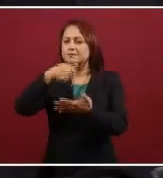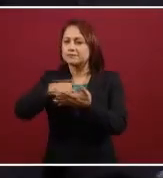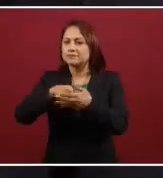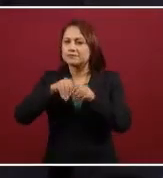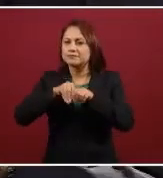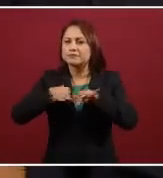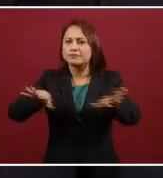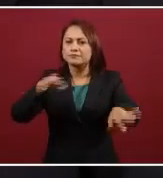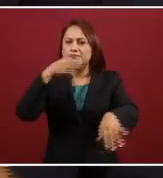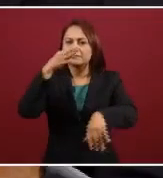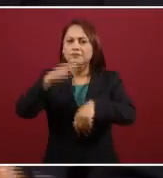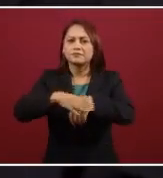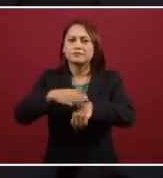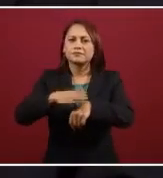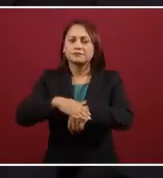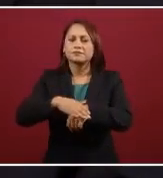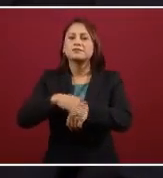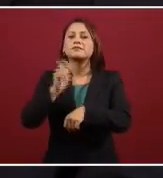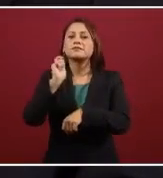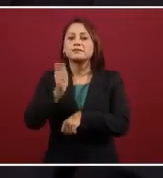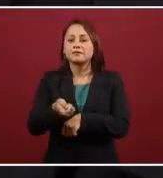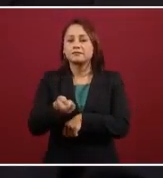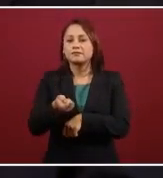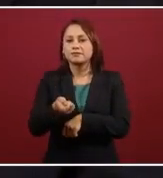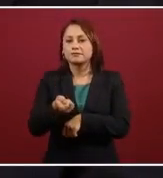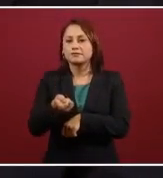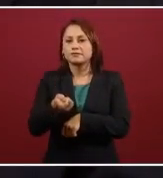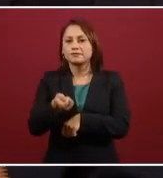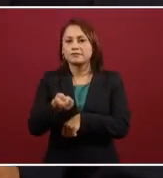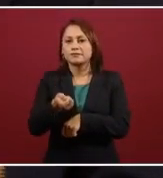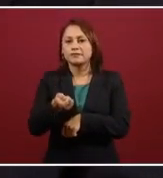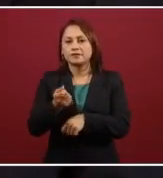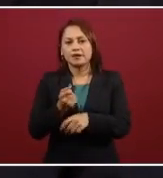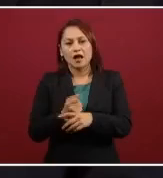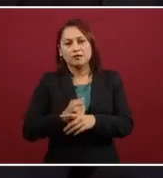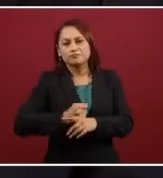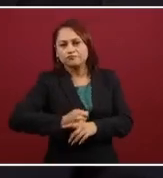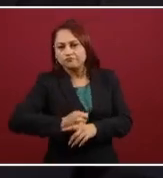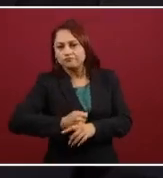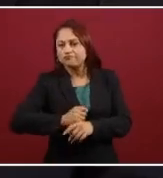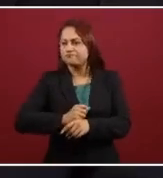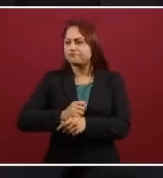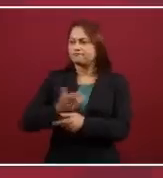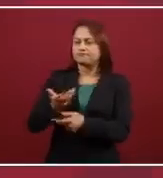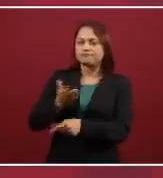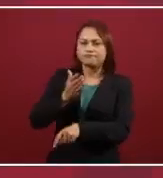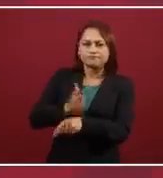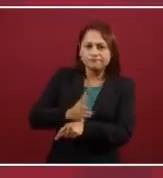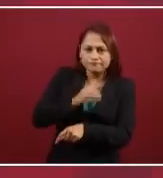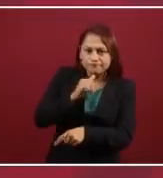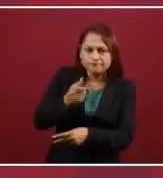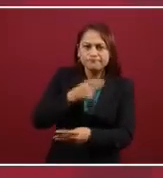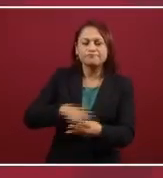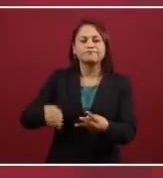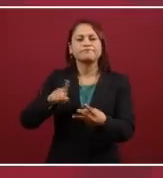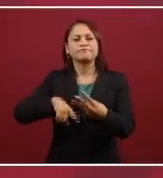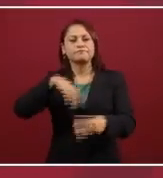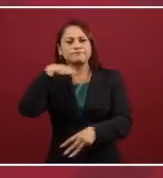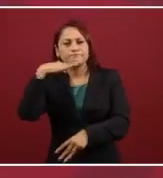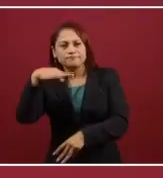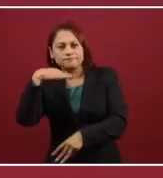en donde no se acepta el influyentismo, el nepotismo, la corrupción